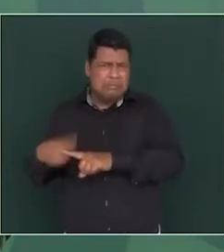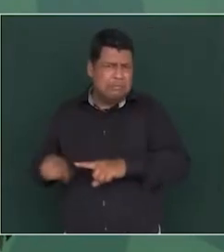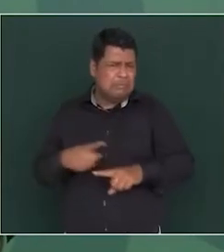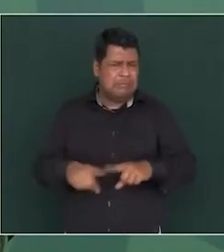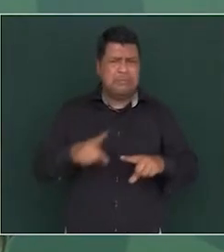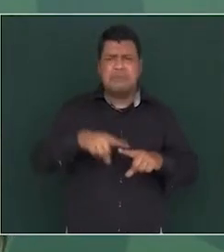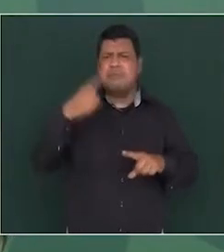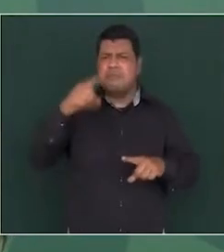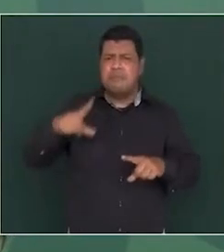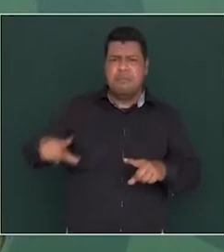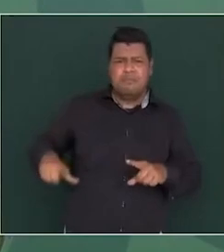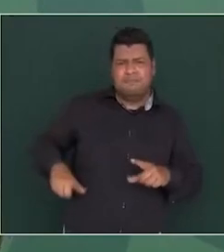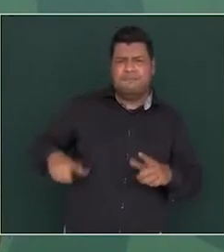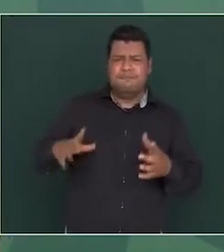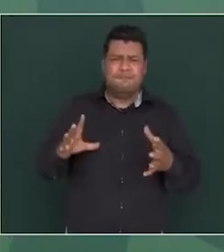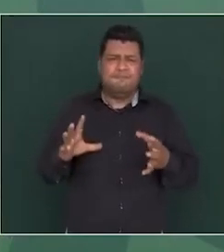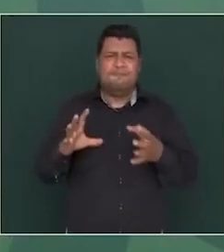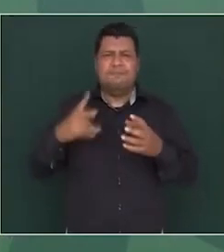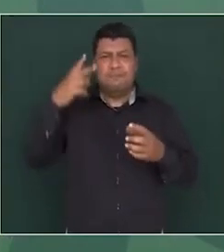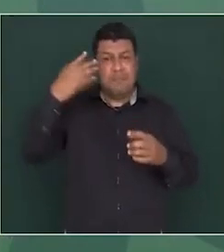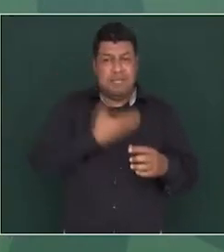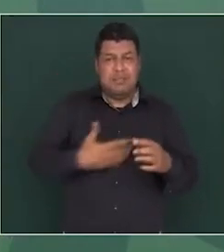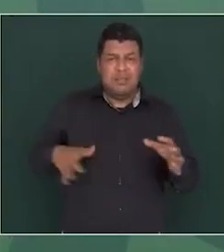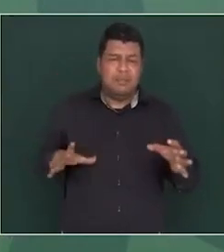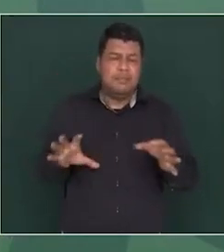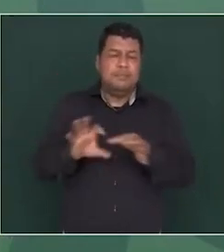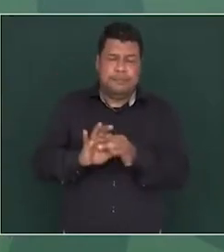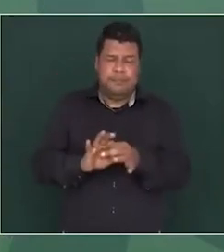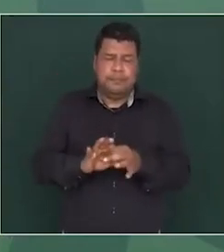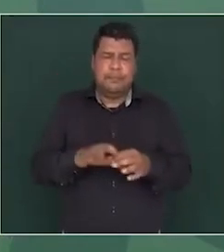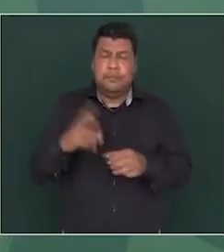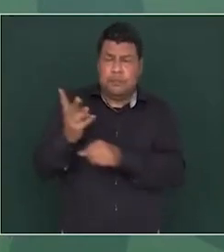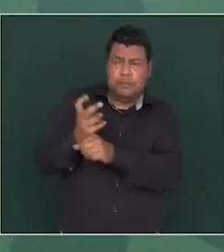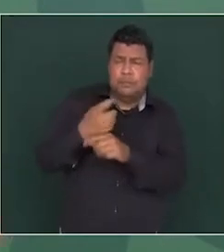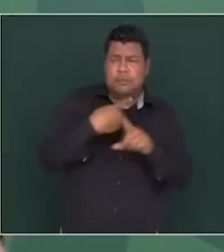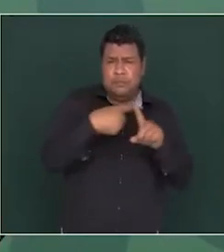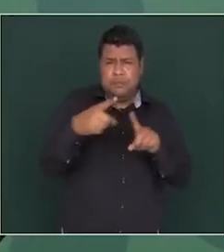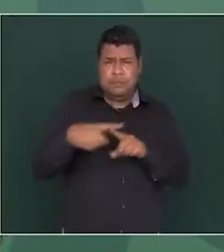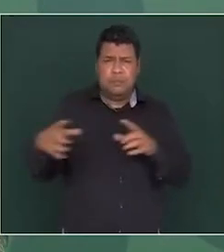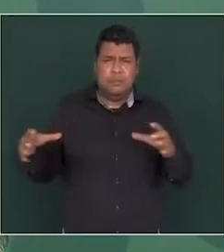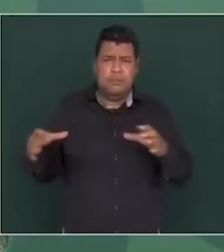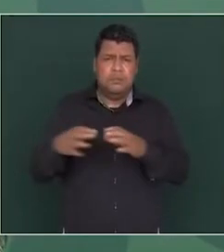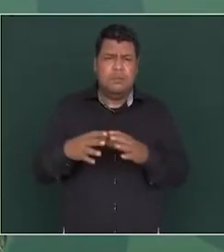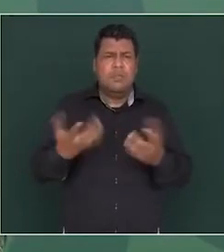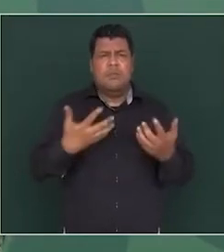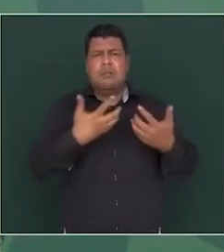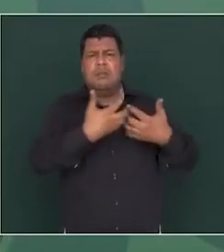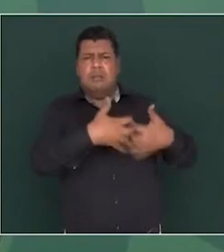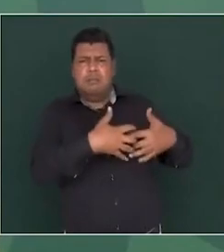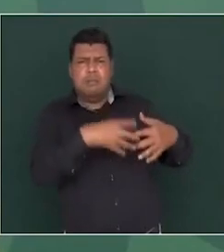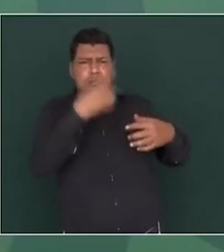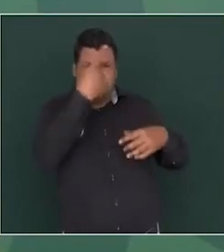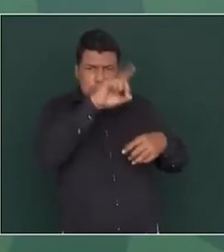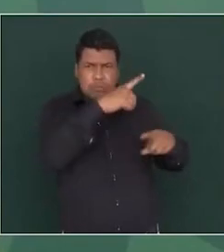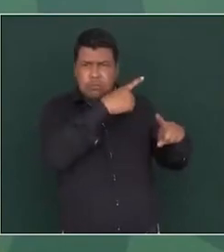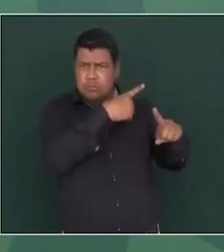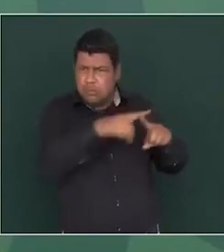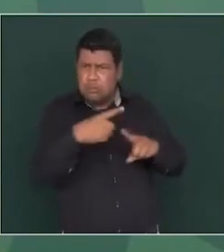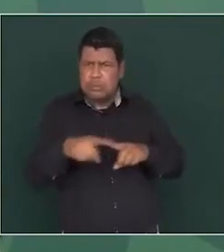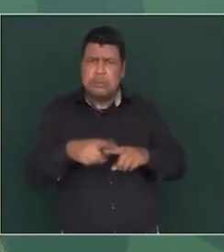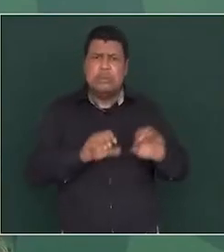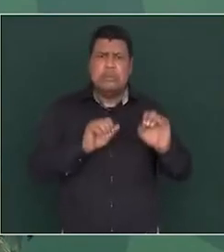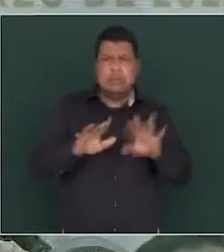gobierno de la República. Tenemos también de invitados pues empresarios,